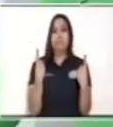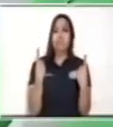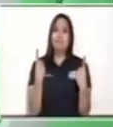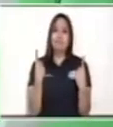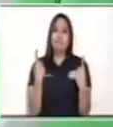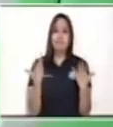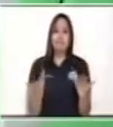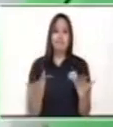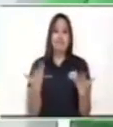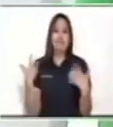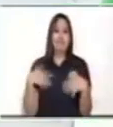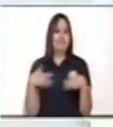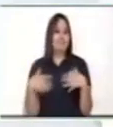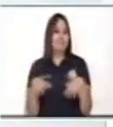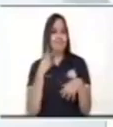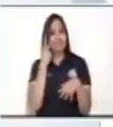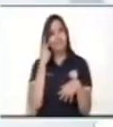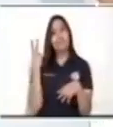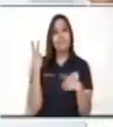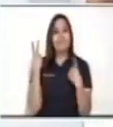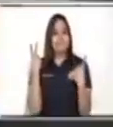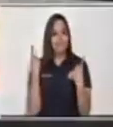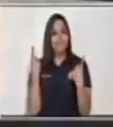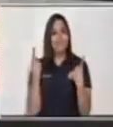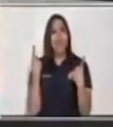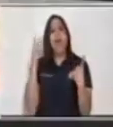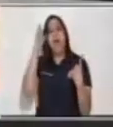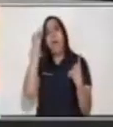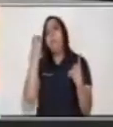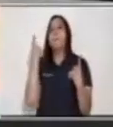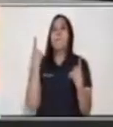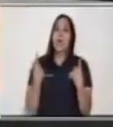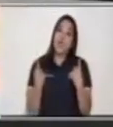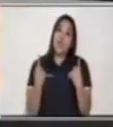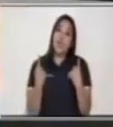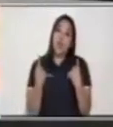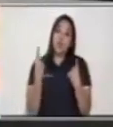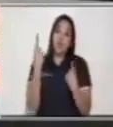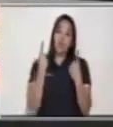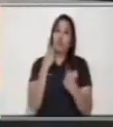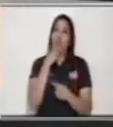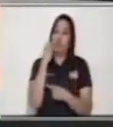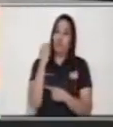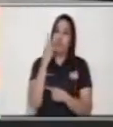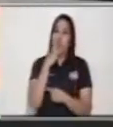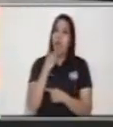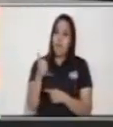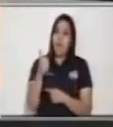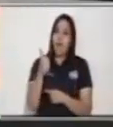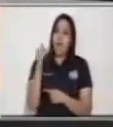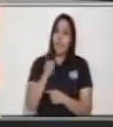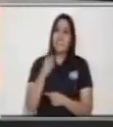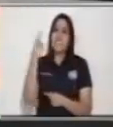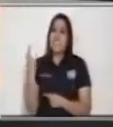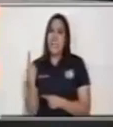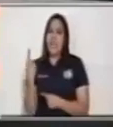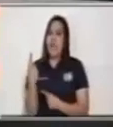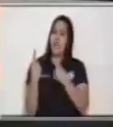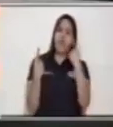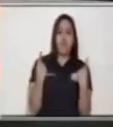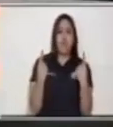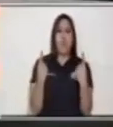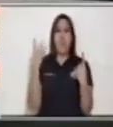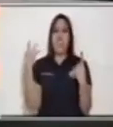Esta está interesante. Porque son 2 hermanas. Y si cada hermana las cantó